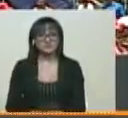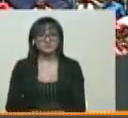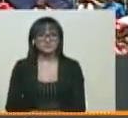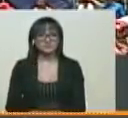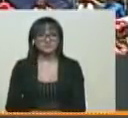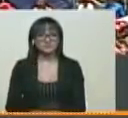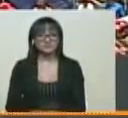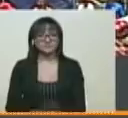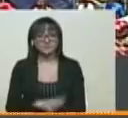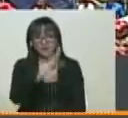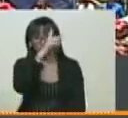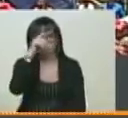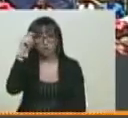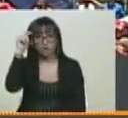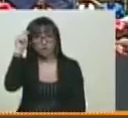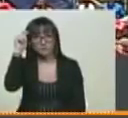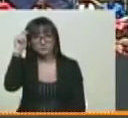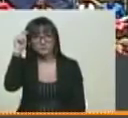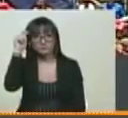¿Donald Trump?